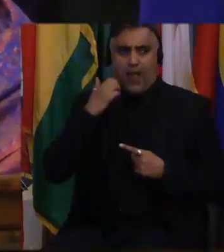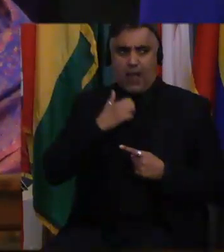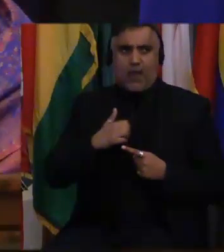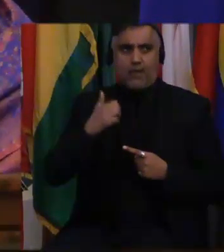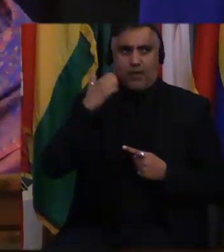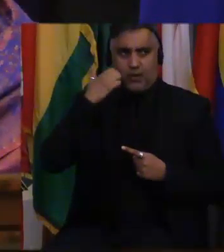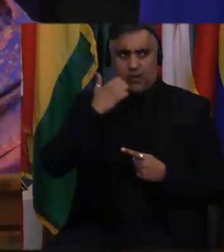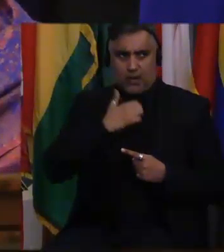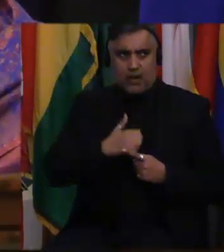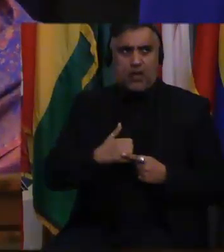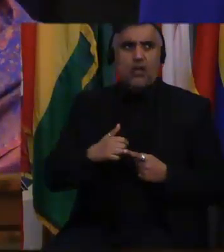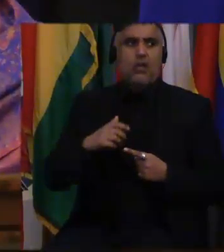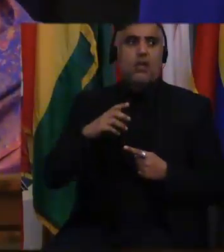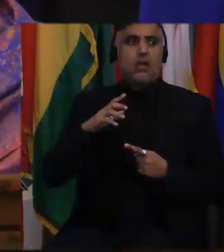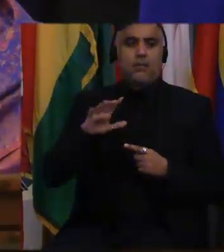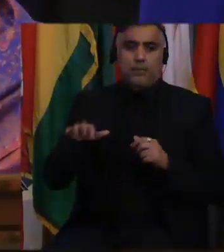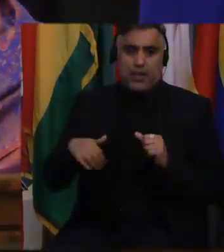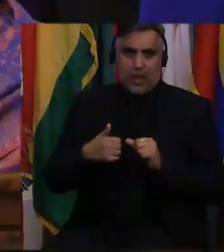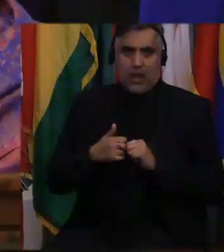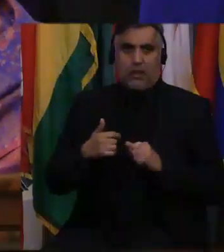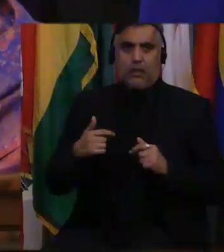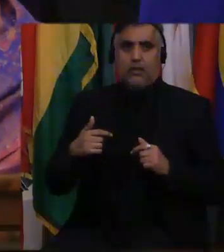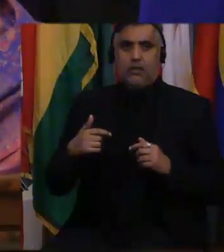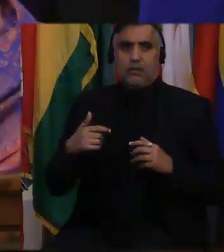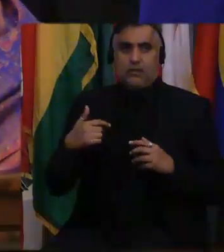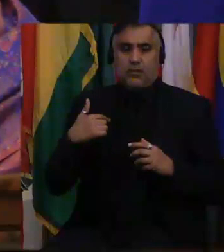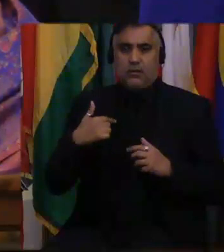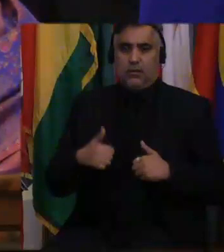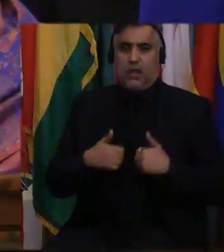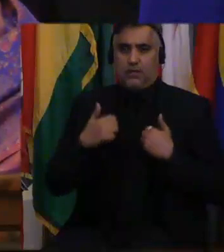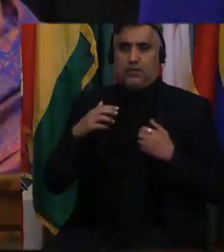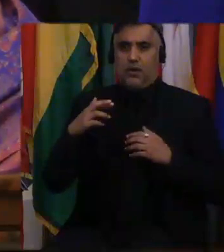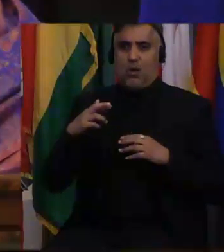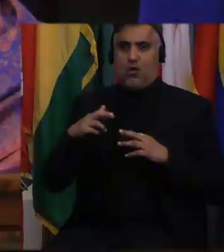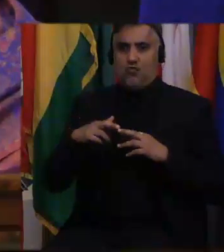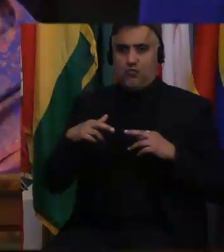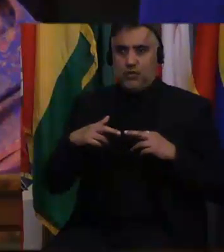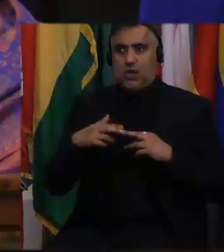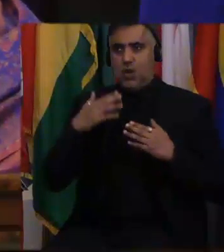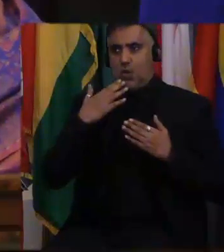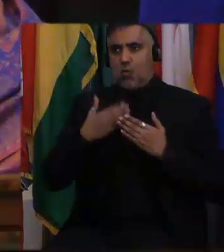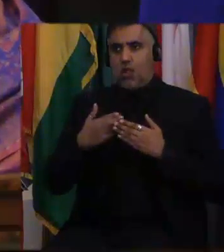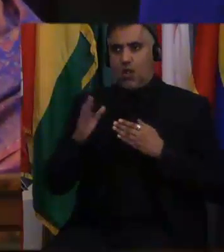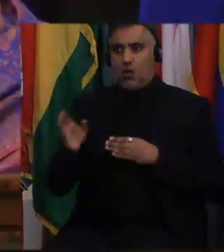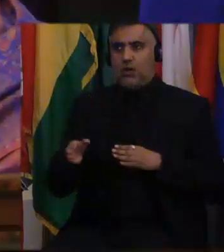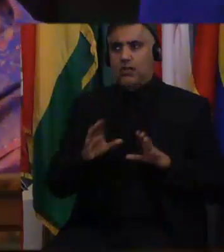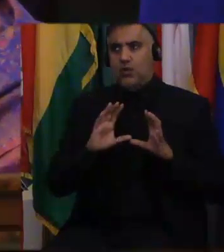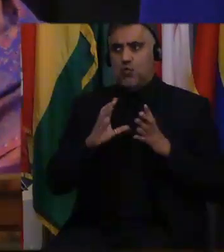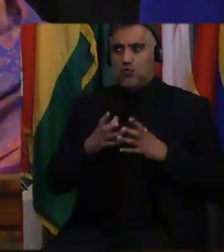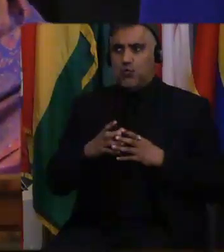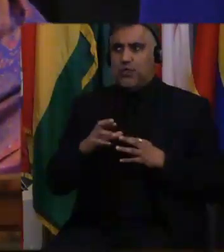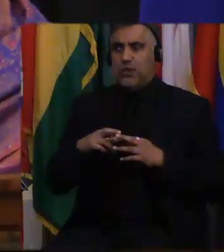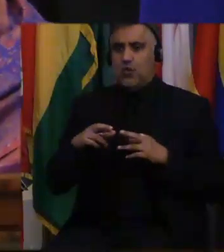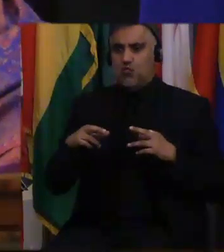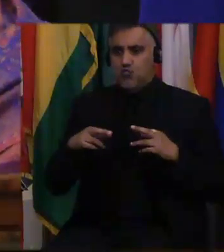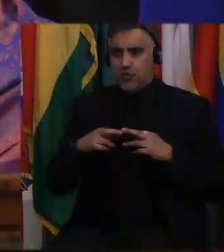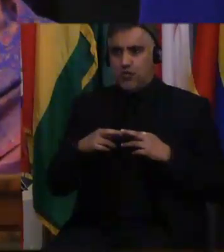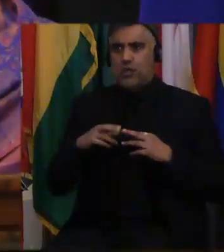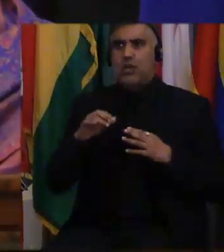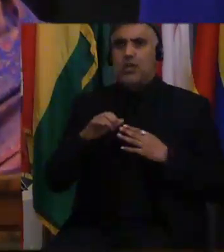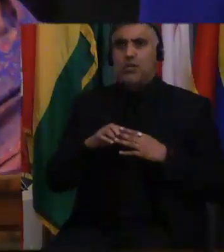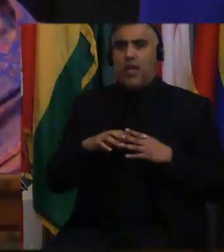de la región. Todos, hay grupos muy organizados en toda la región que andan de gira